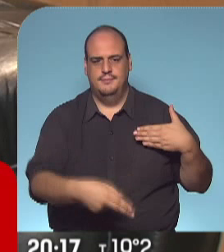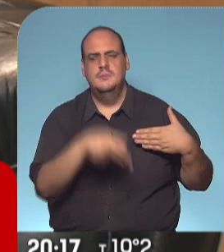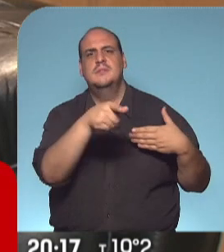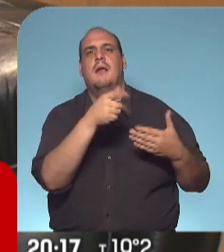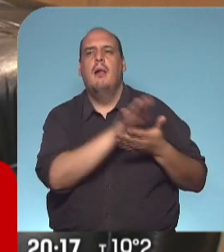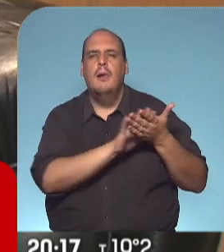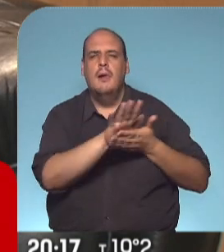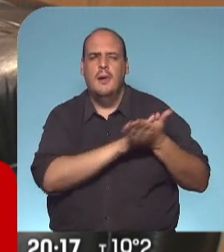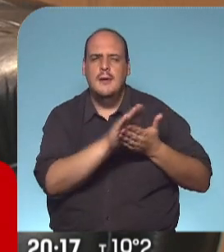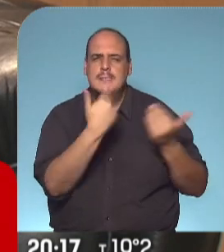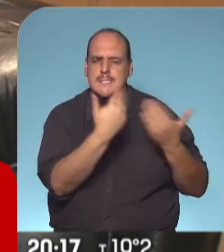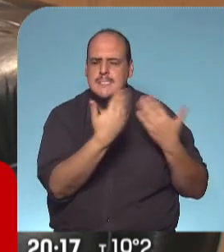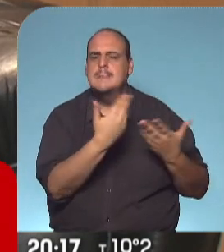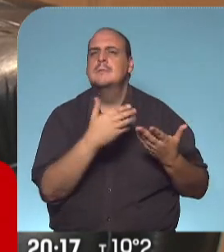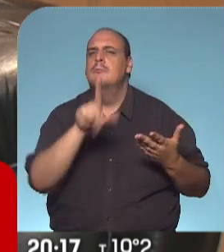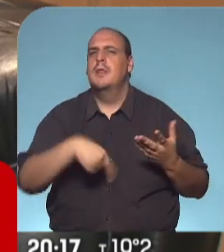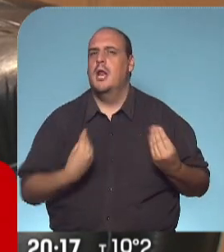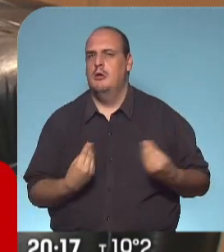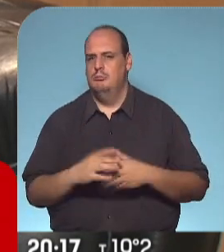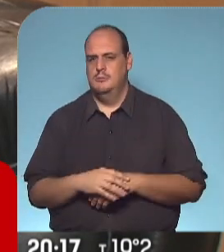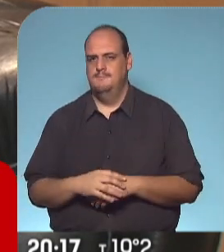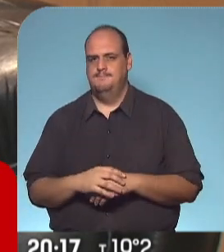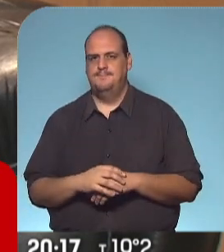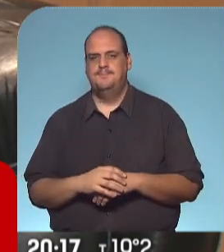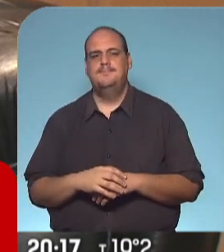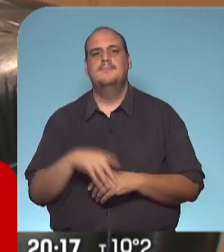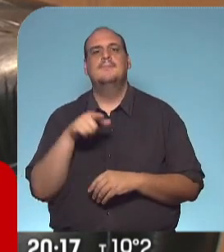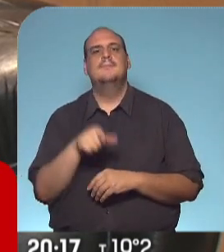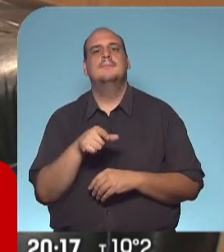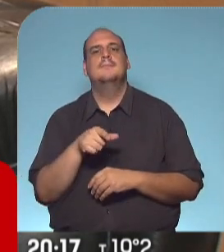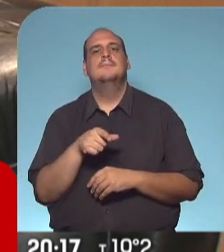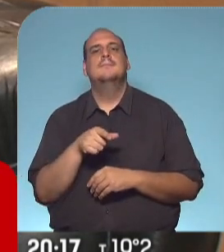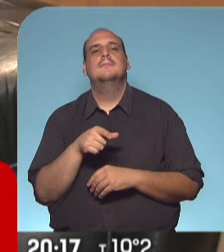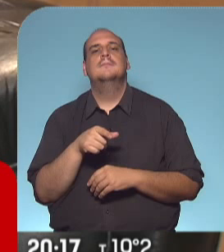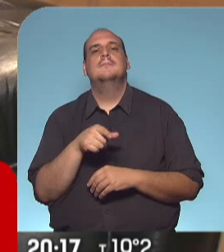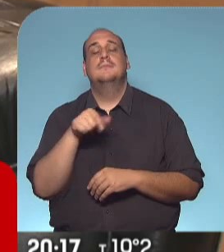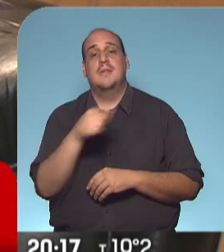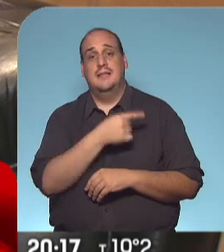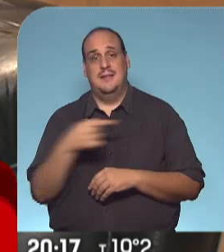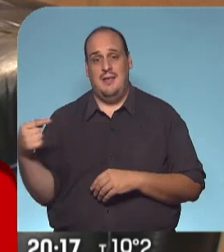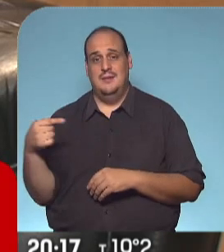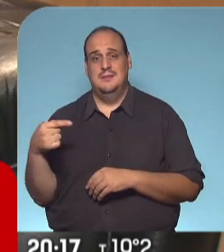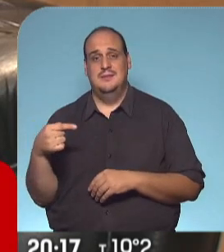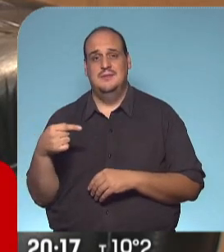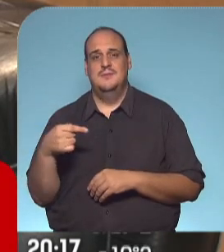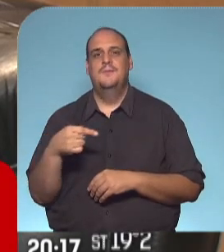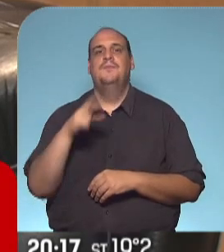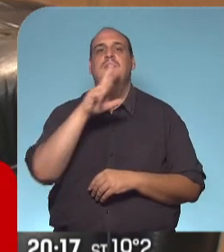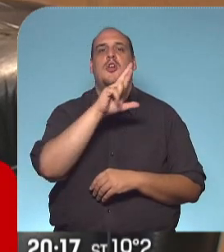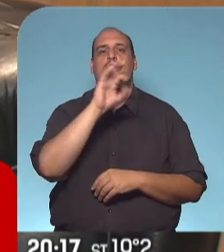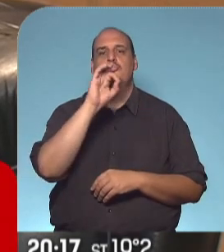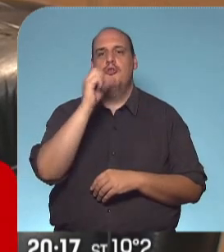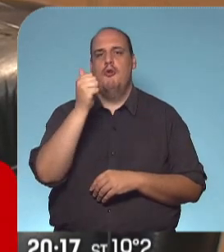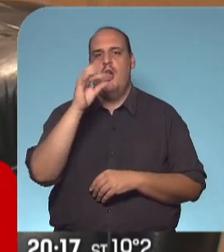negociaciones desde su punto de vista? Bueno, sí, justamente esta semana vamos a estar teniendo lo que se conoce con el nombre de roadshow, que